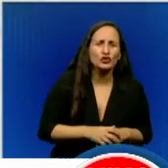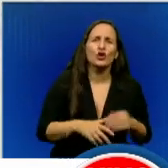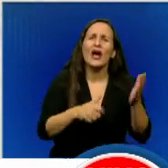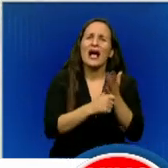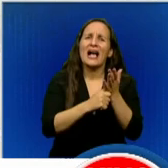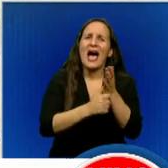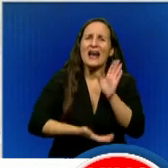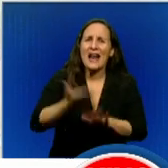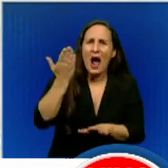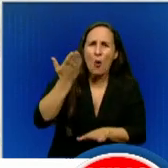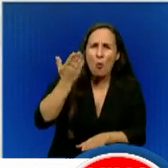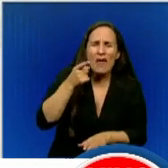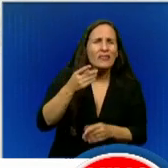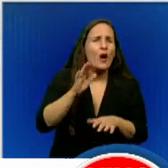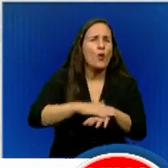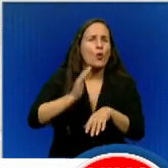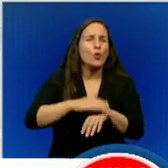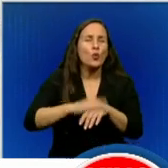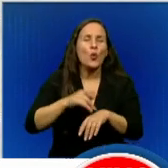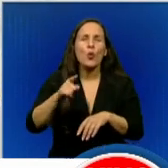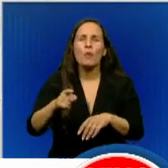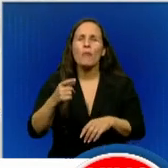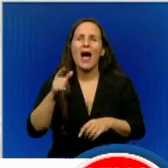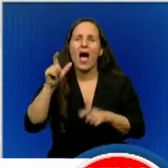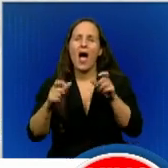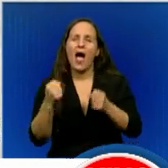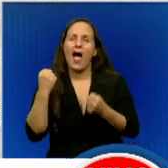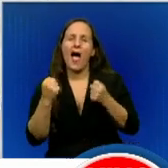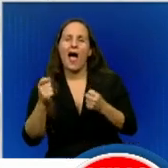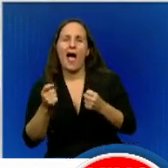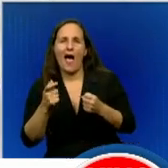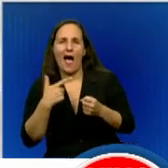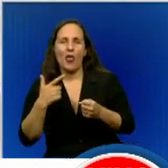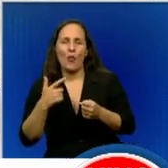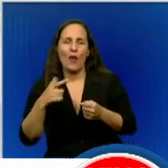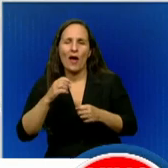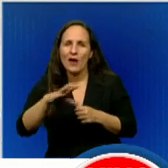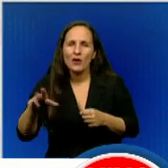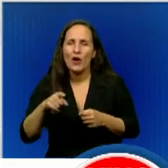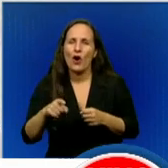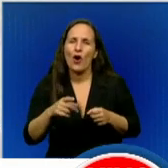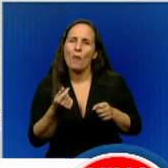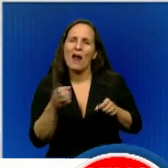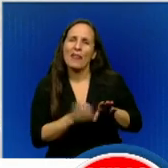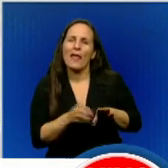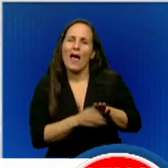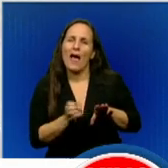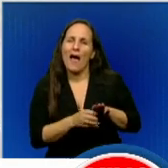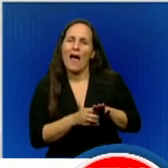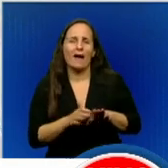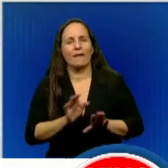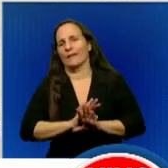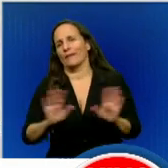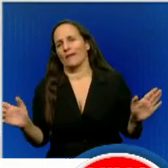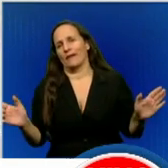aumenta porque los productores son avaros y guardan los dólares en el colchón por favor de bajar de